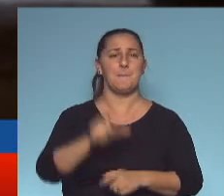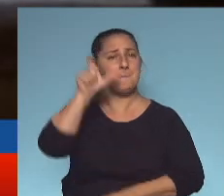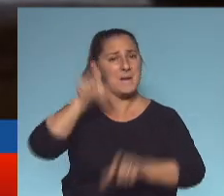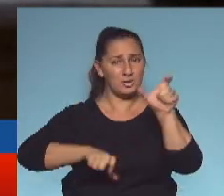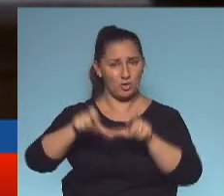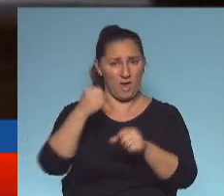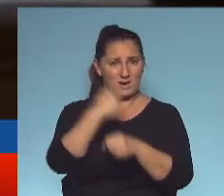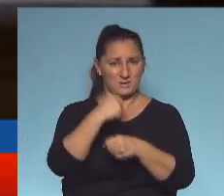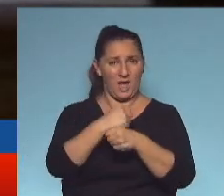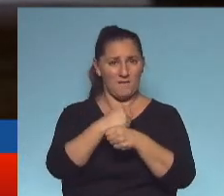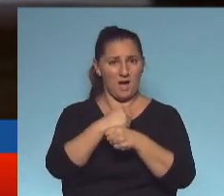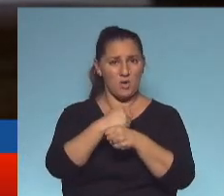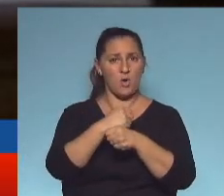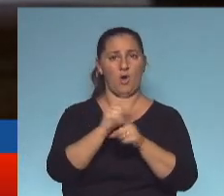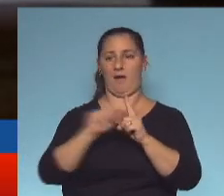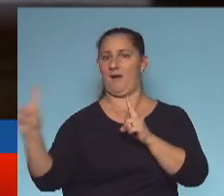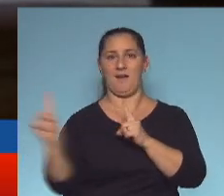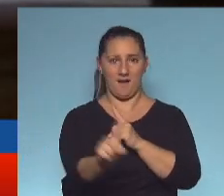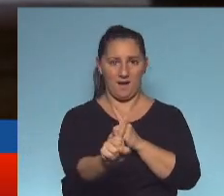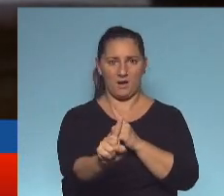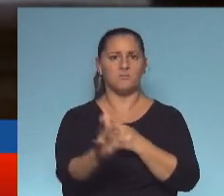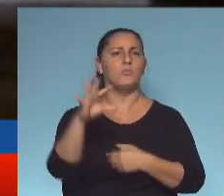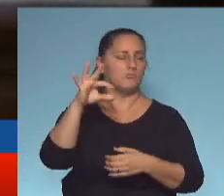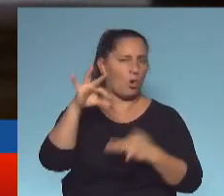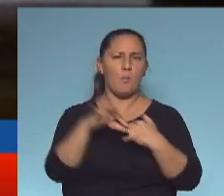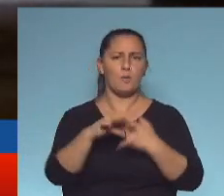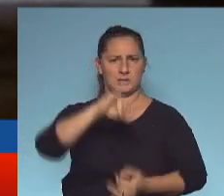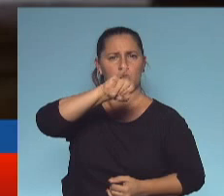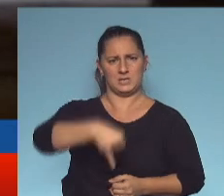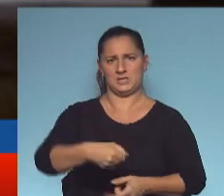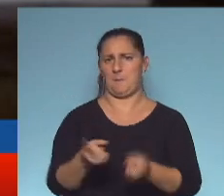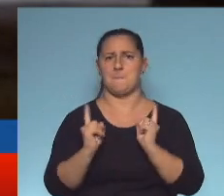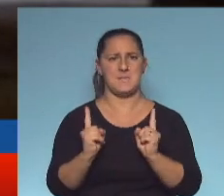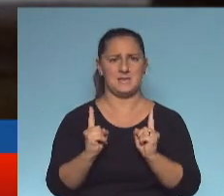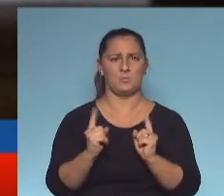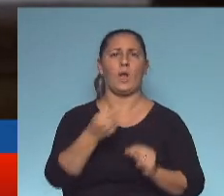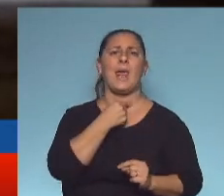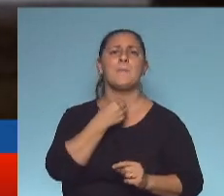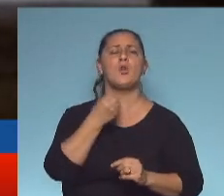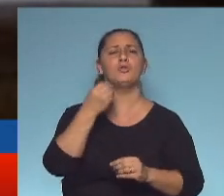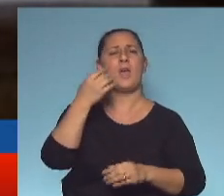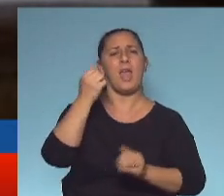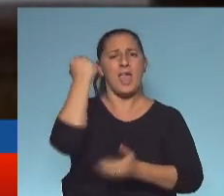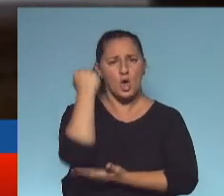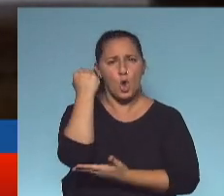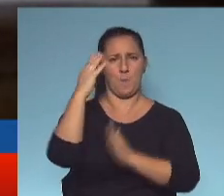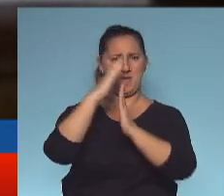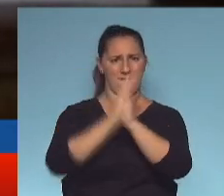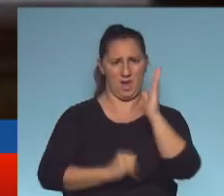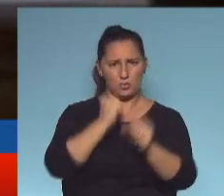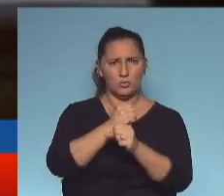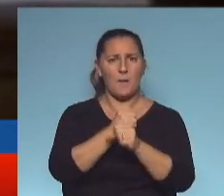personas que trabajan como indirectos están comprometidos en lo mismo. Por eso queremos una economía formal, una economía con